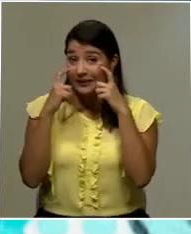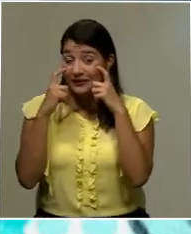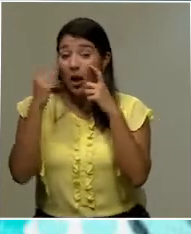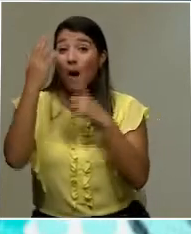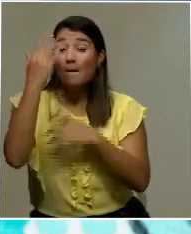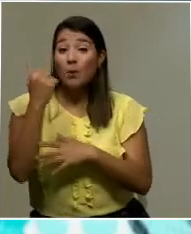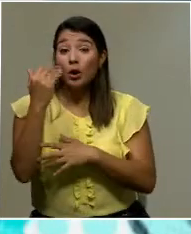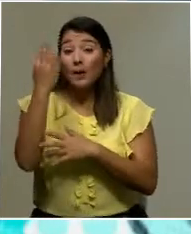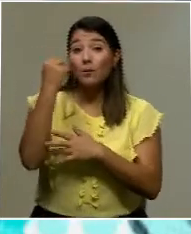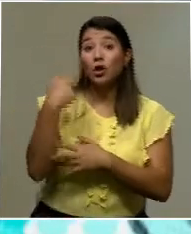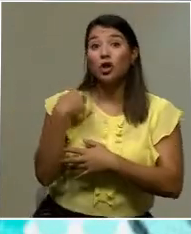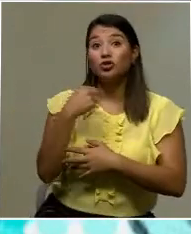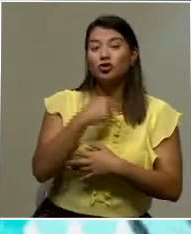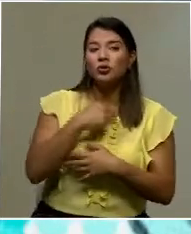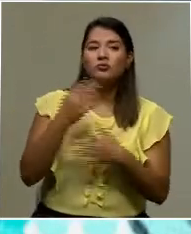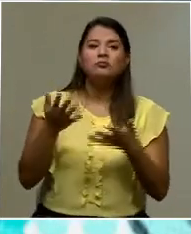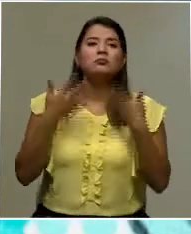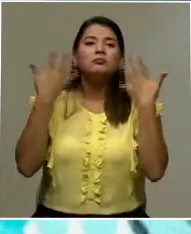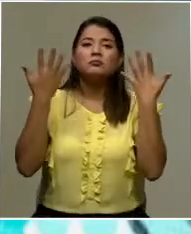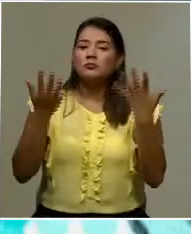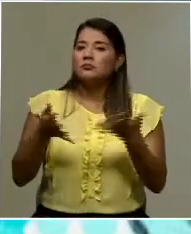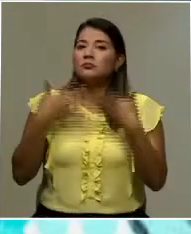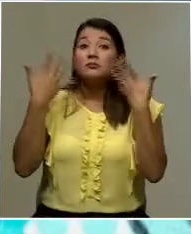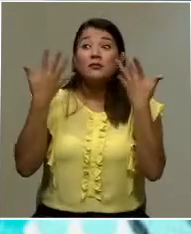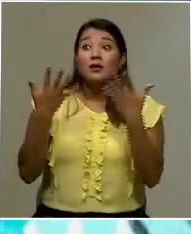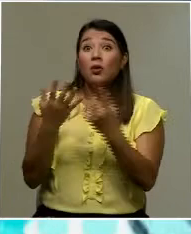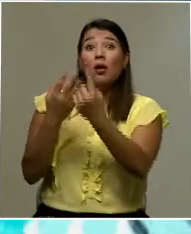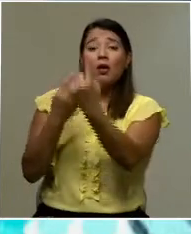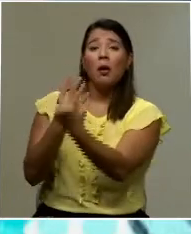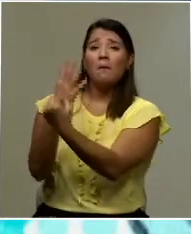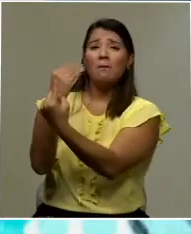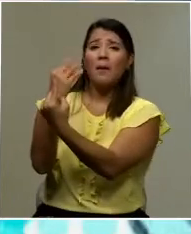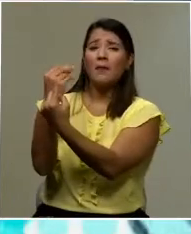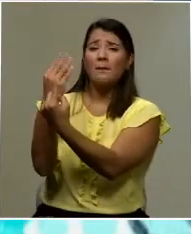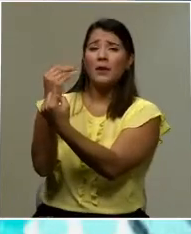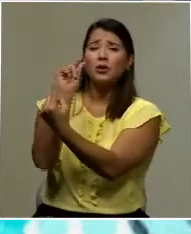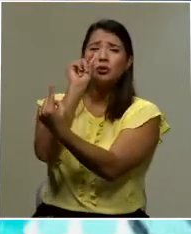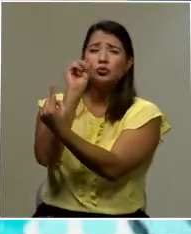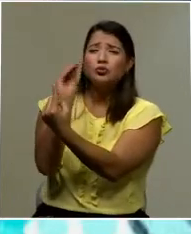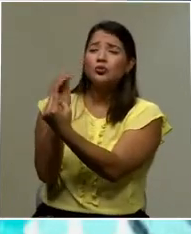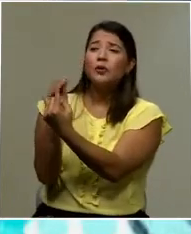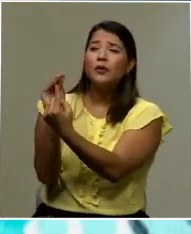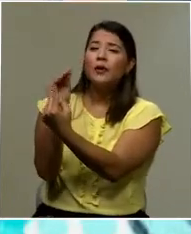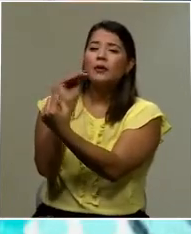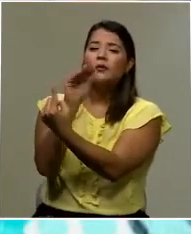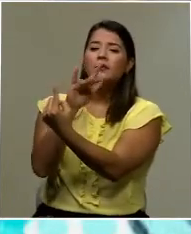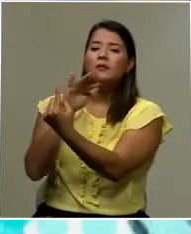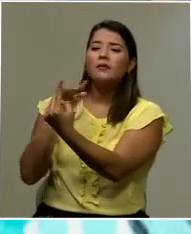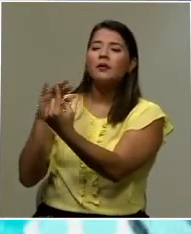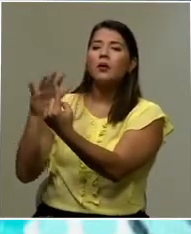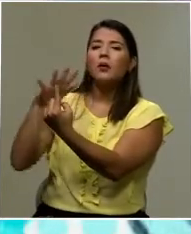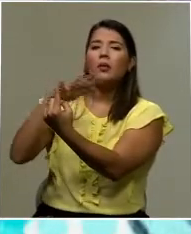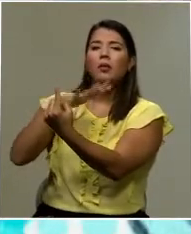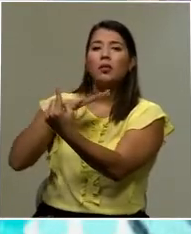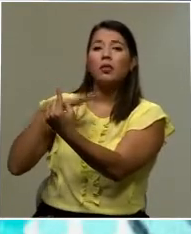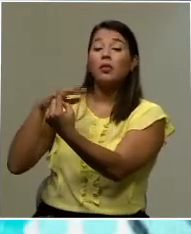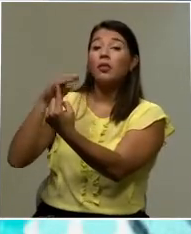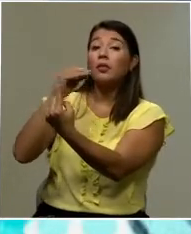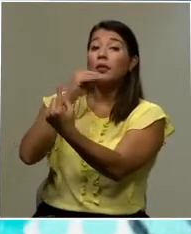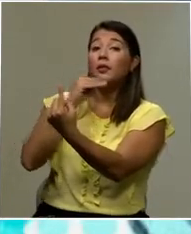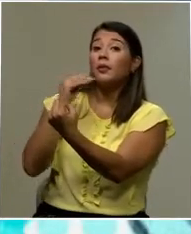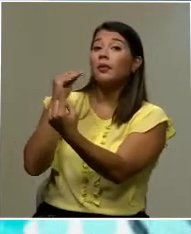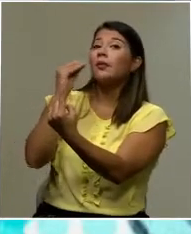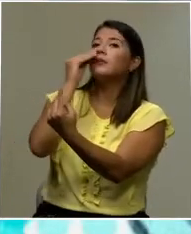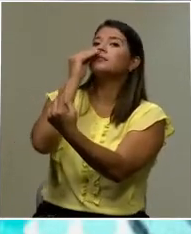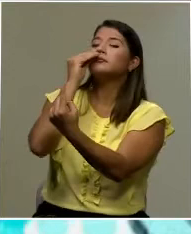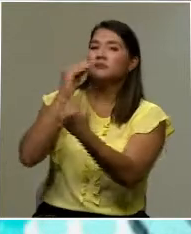respirando mucho del aire que sale, igual que si le olemos a alguien porque ha comido ajo y le olemos el ajo en el aliento. Eso es